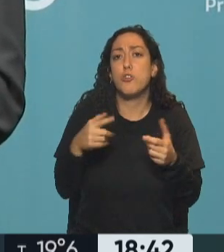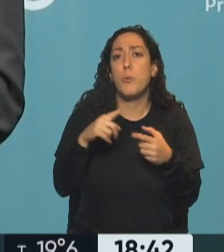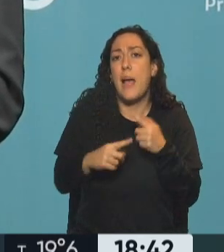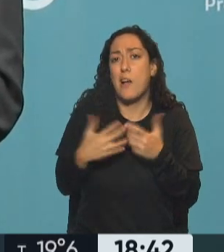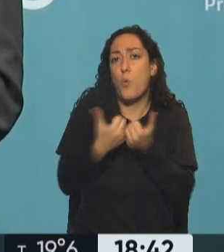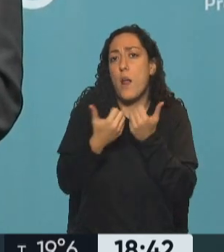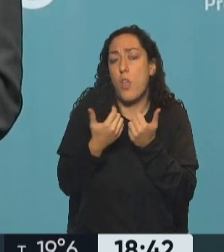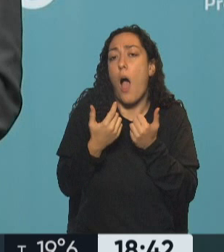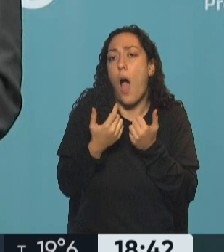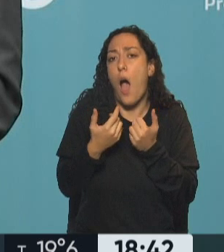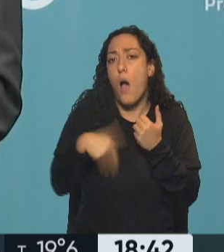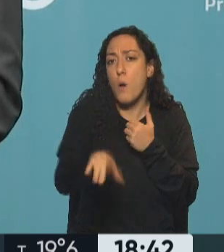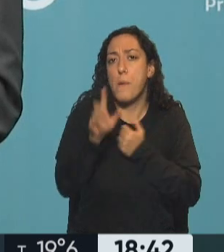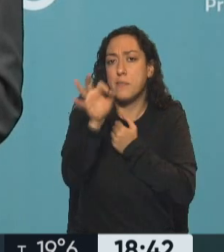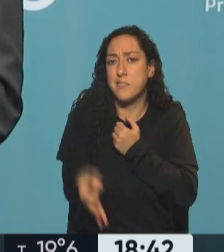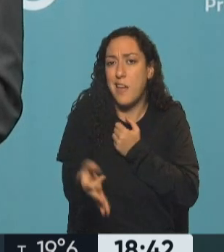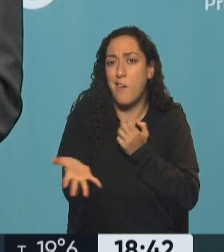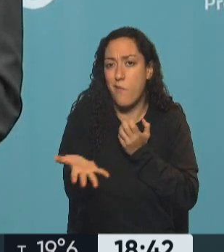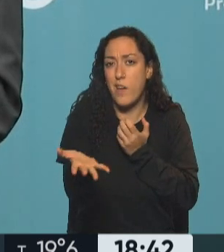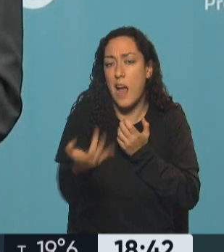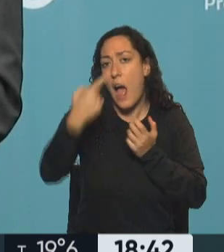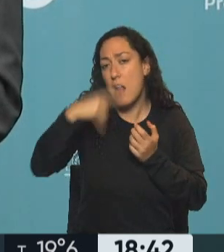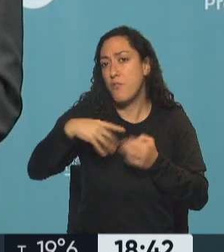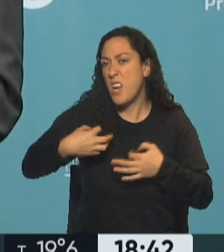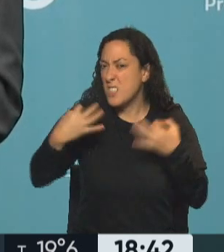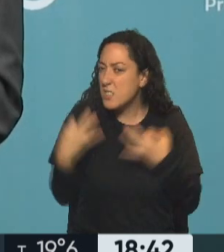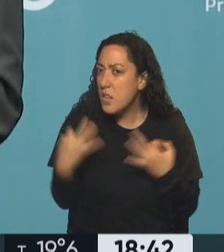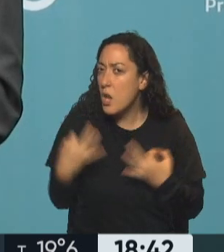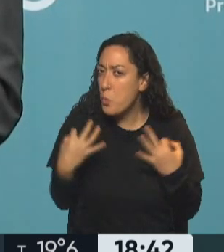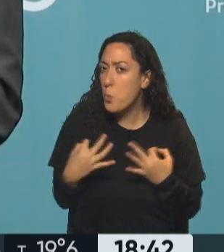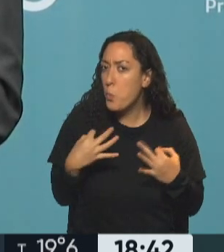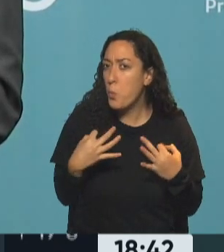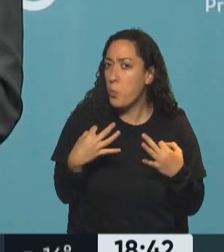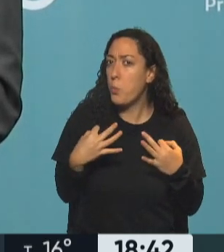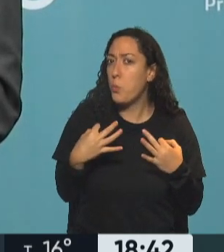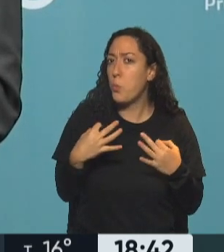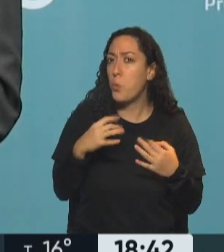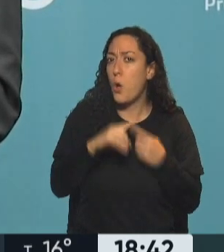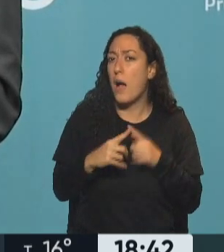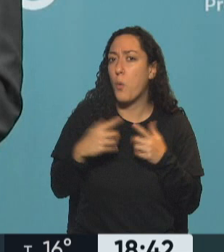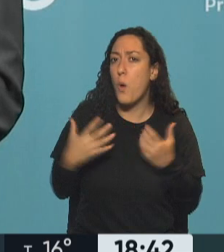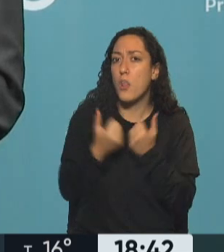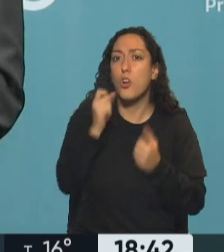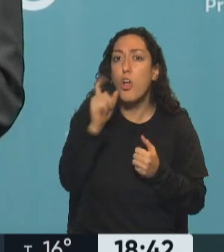permitirá saber, en definitiva, qué certeza tiene estas expresiones de acuerdos logrados.